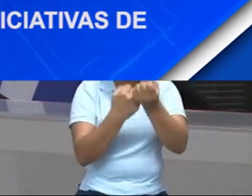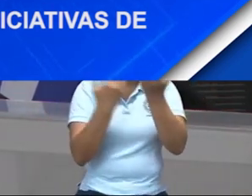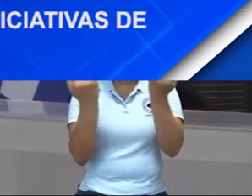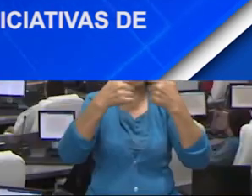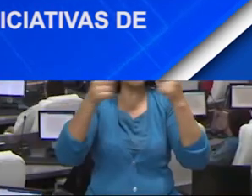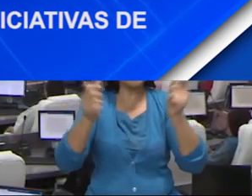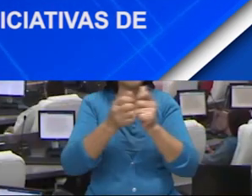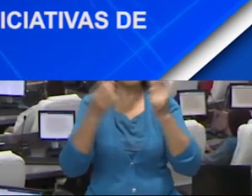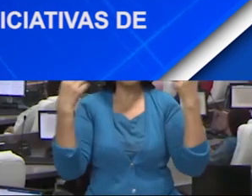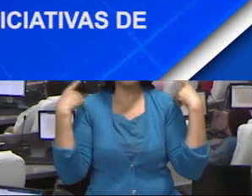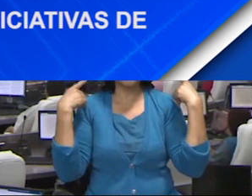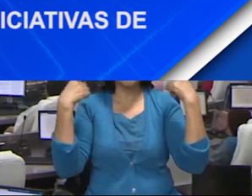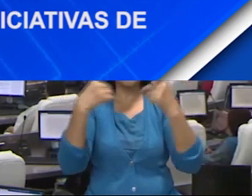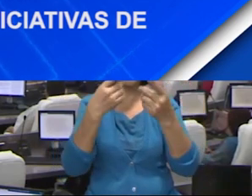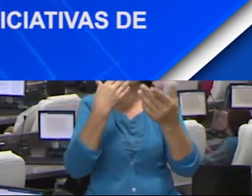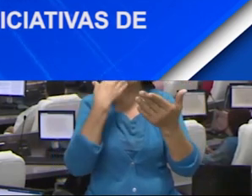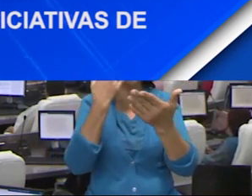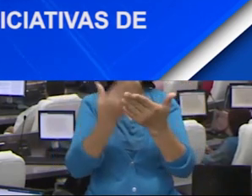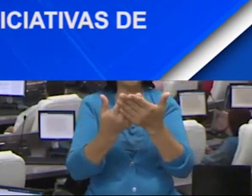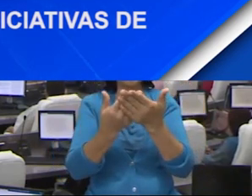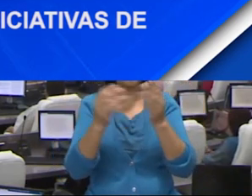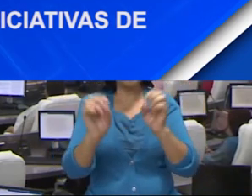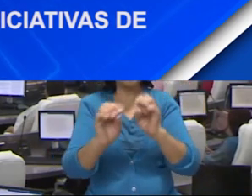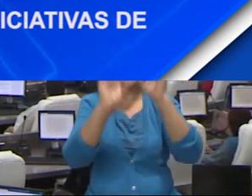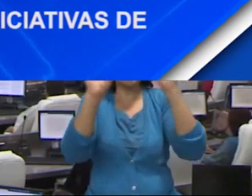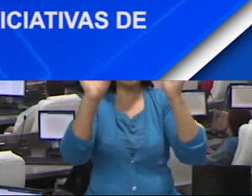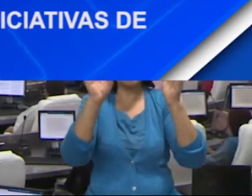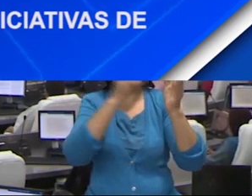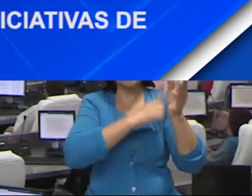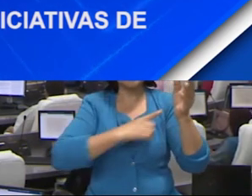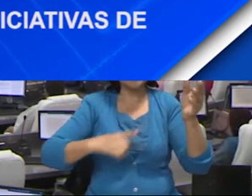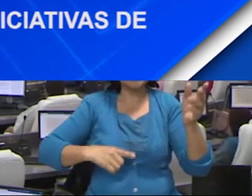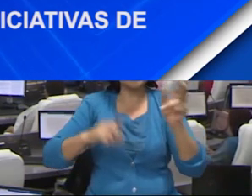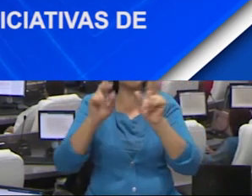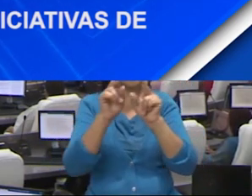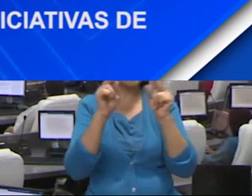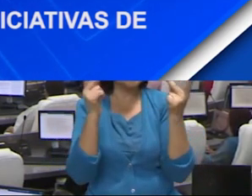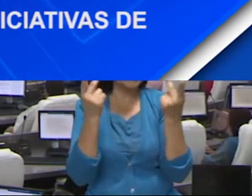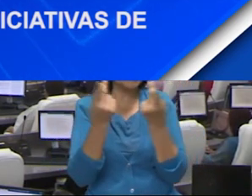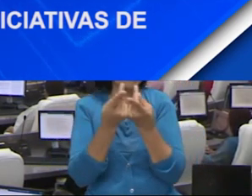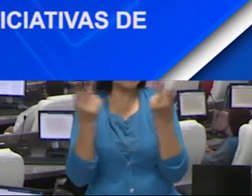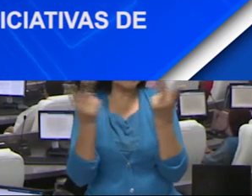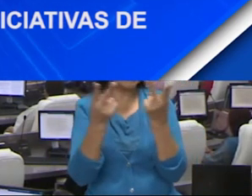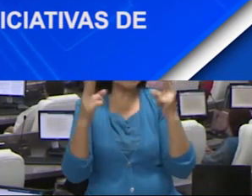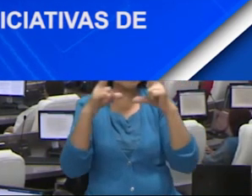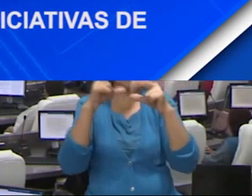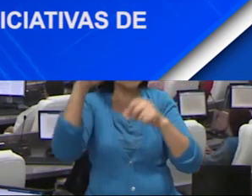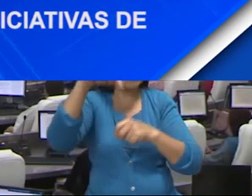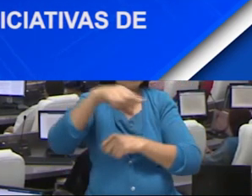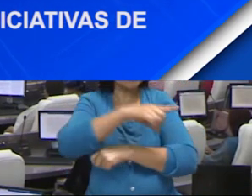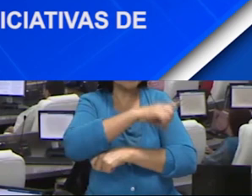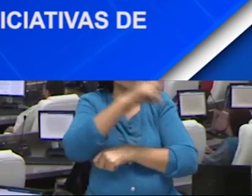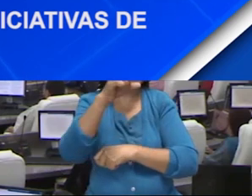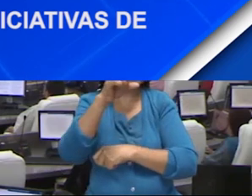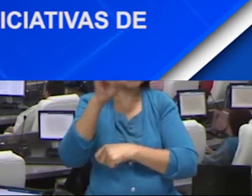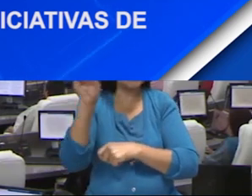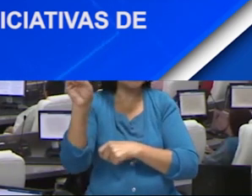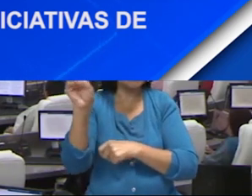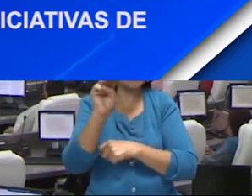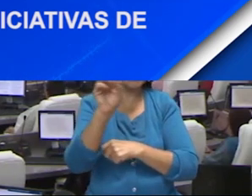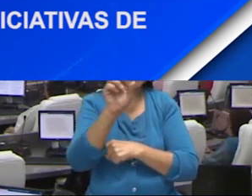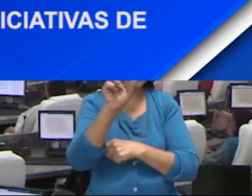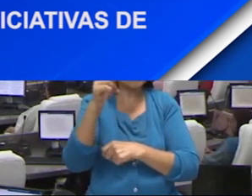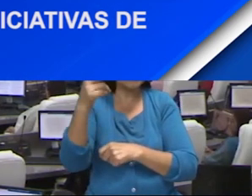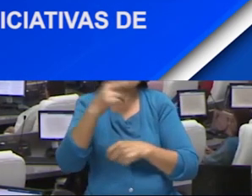la malaria. En esta misma sesión también se remitió a la Comisión de Producción, Economía y Presupuesto la iniciativa de decreto